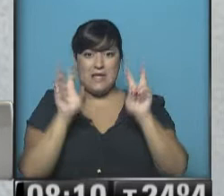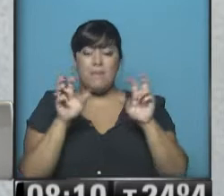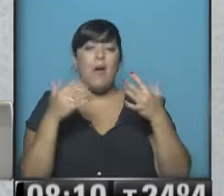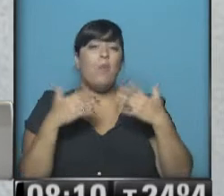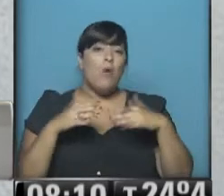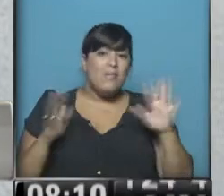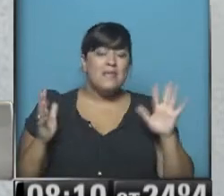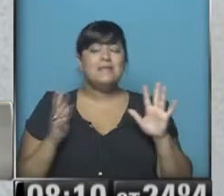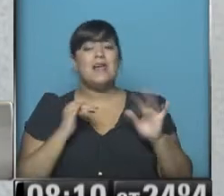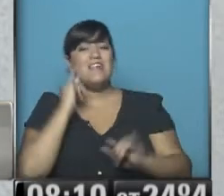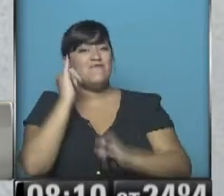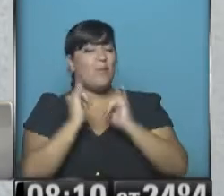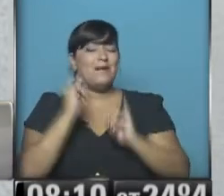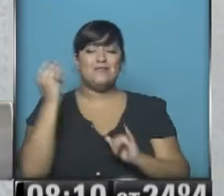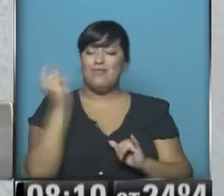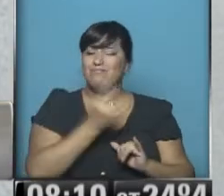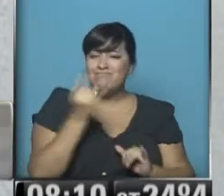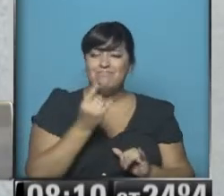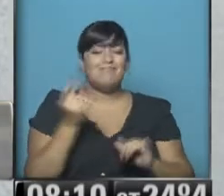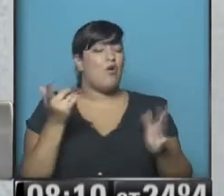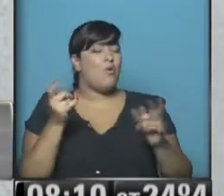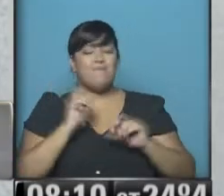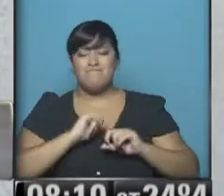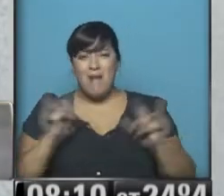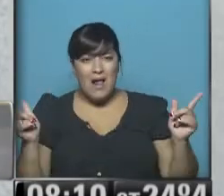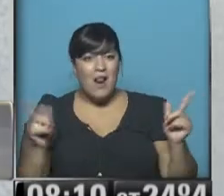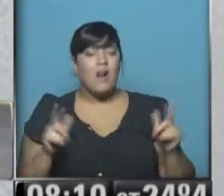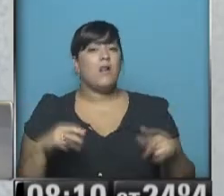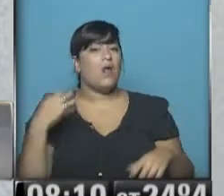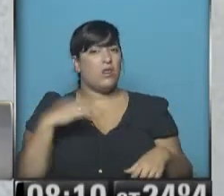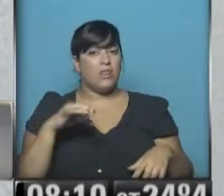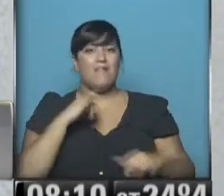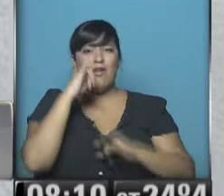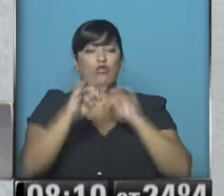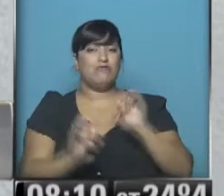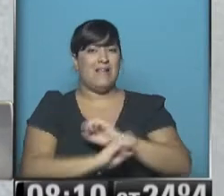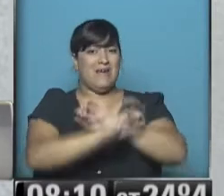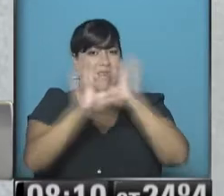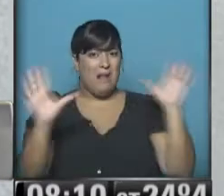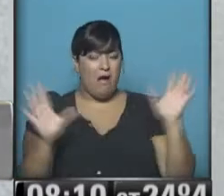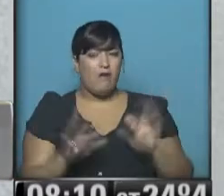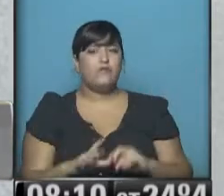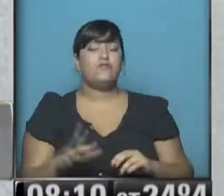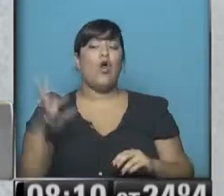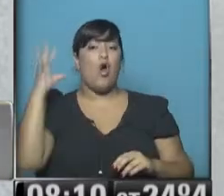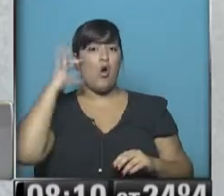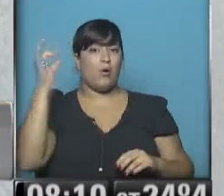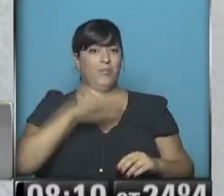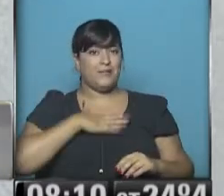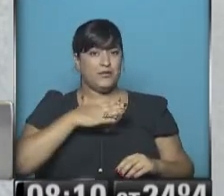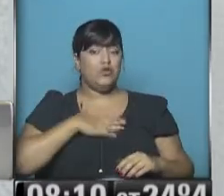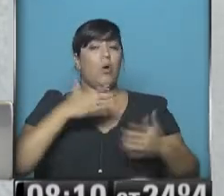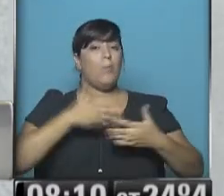una información incorrecta mala información es necesario esclarecer a quien emite una opinión de carácter